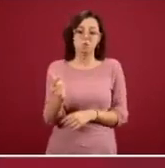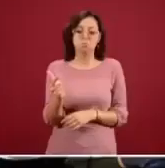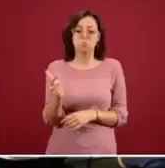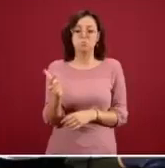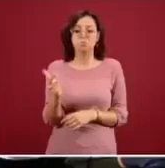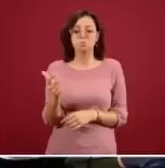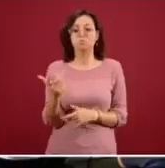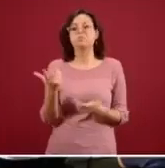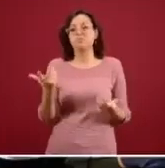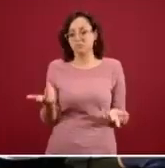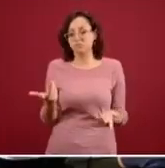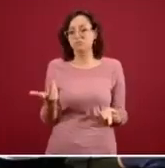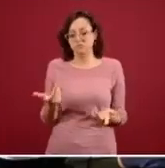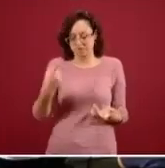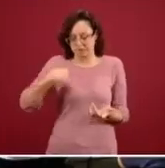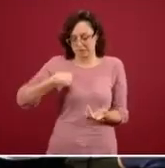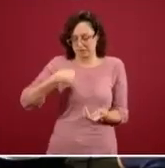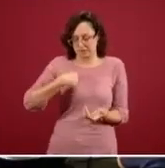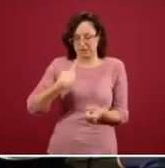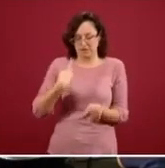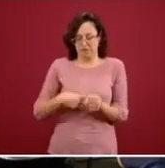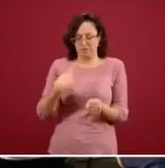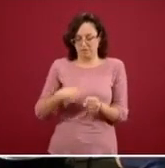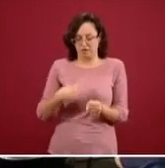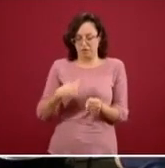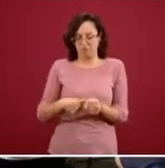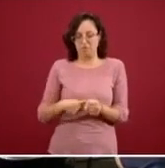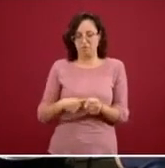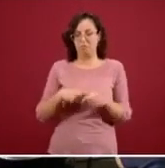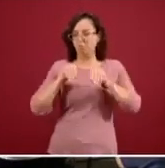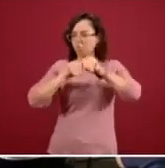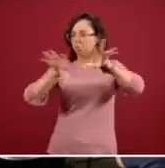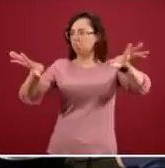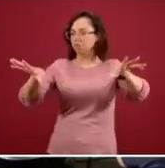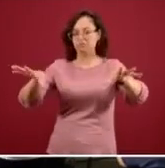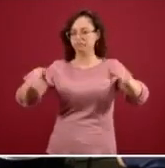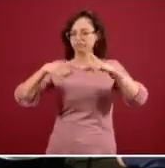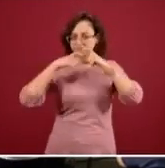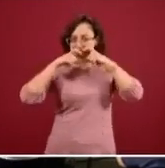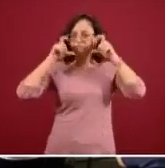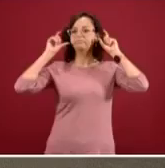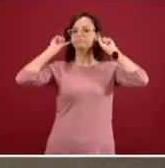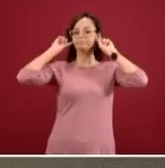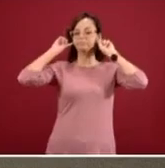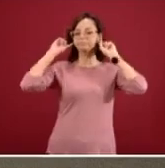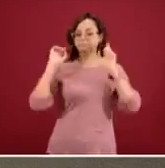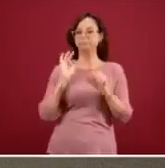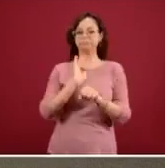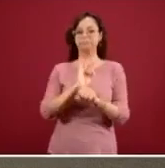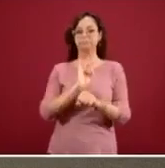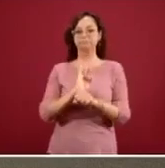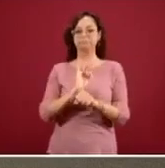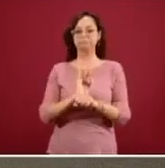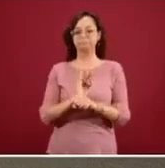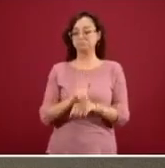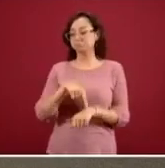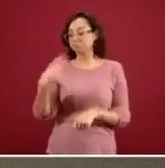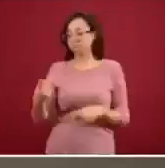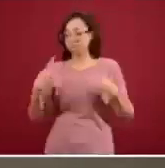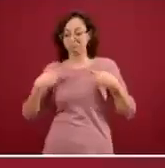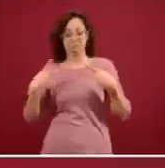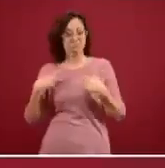es para quien tiene la enfermedad y no queremos que la propague. Para quien no tiene la enfermedad y